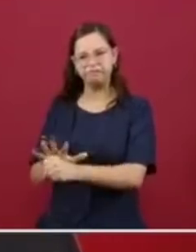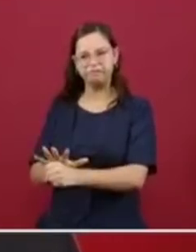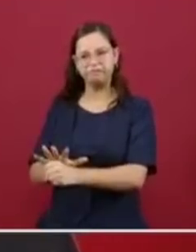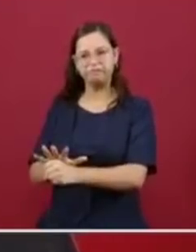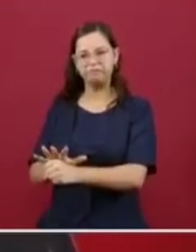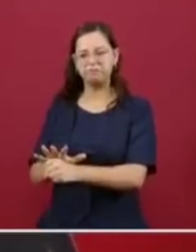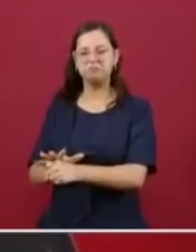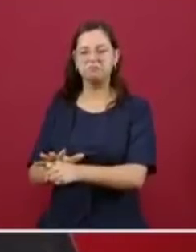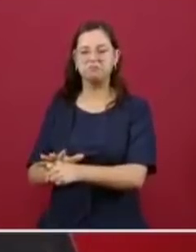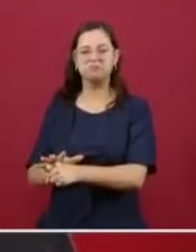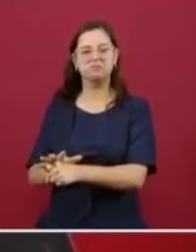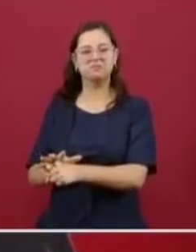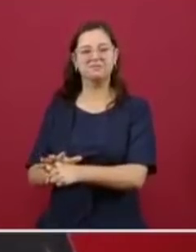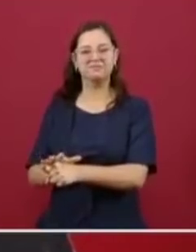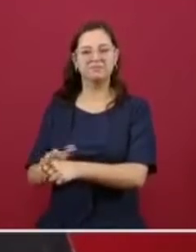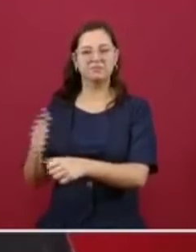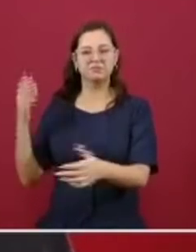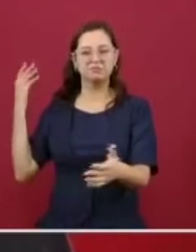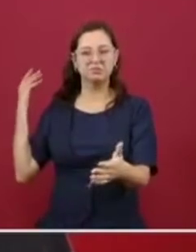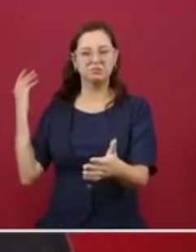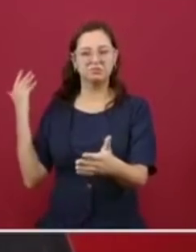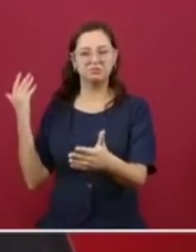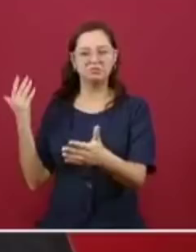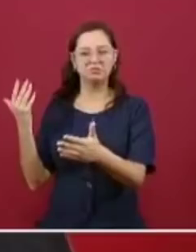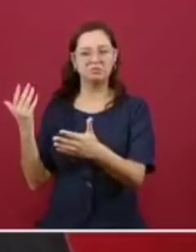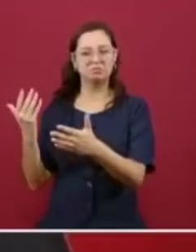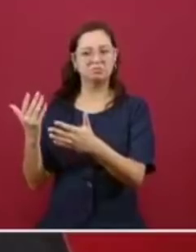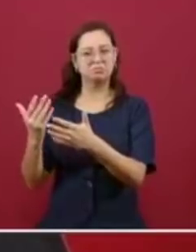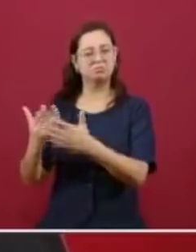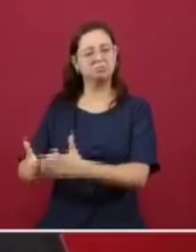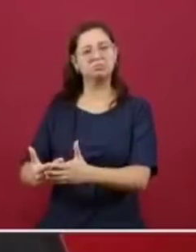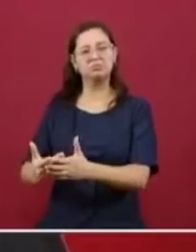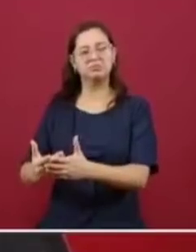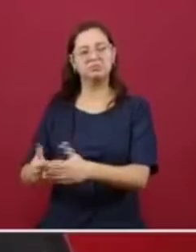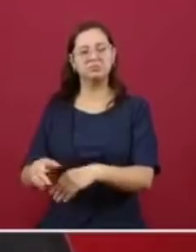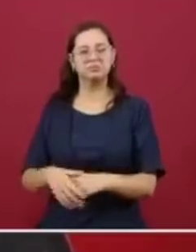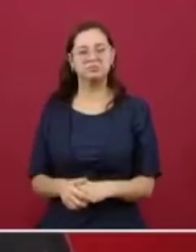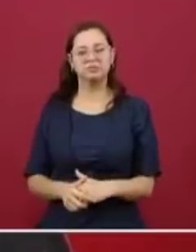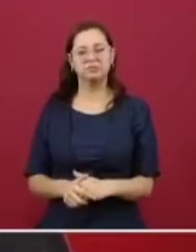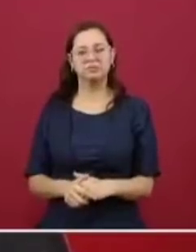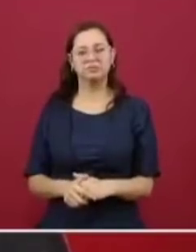a lo largo de más de un siglo.